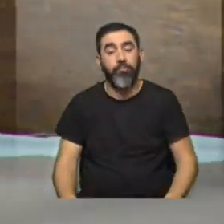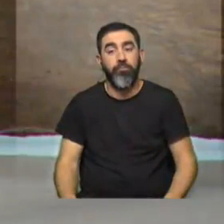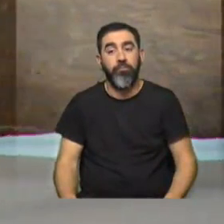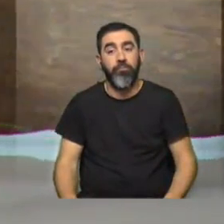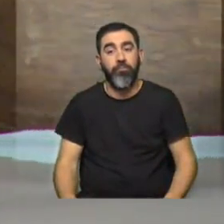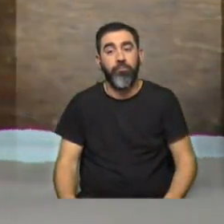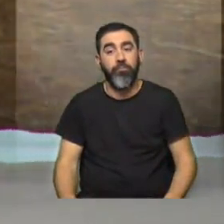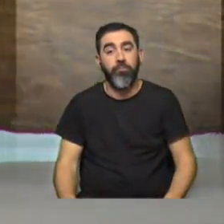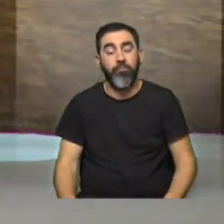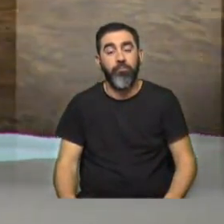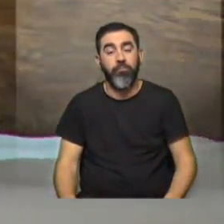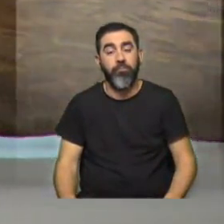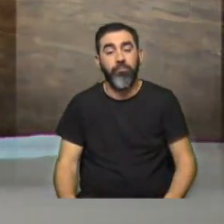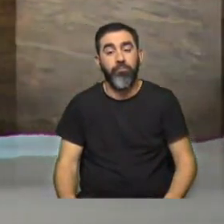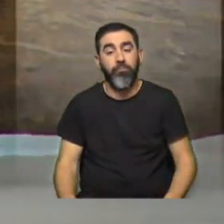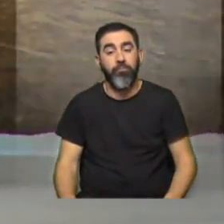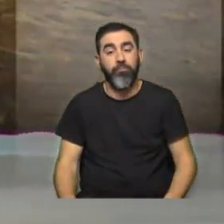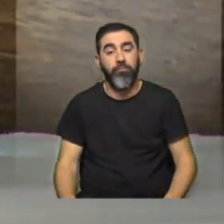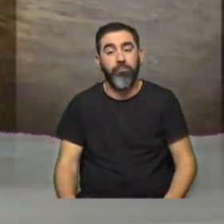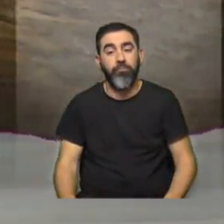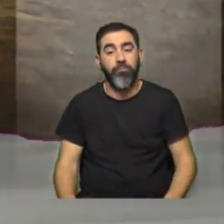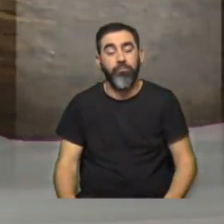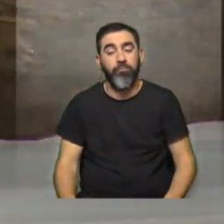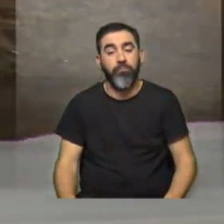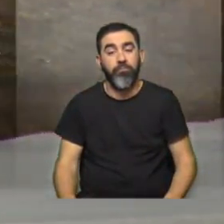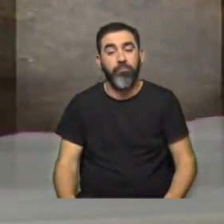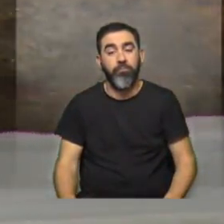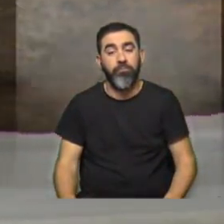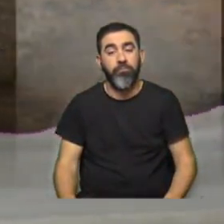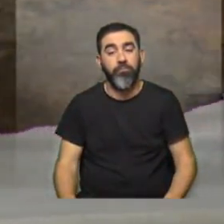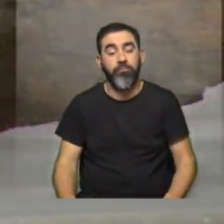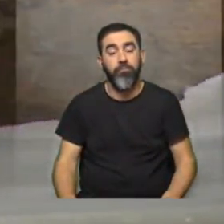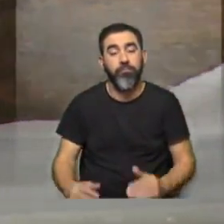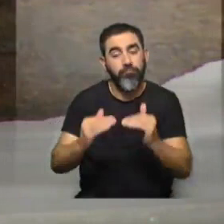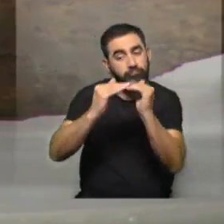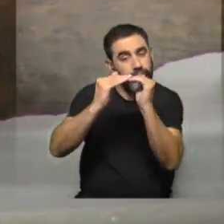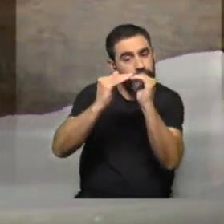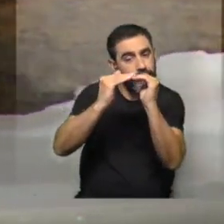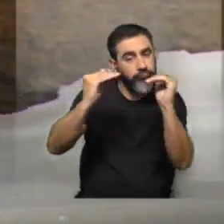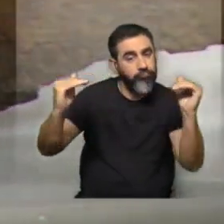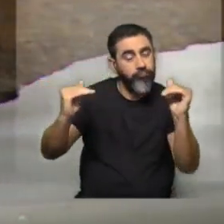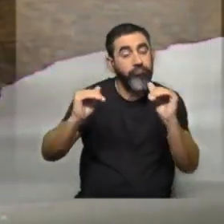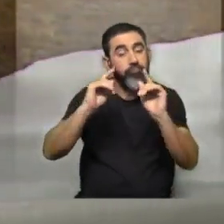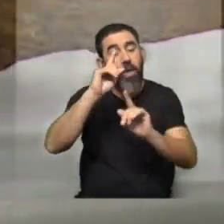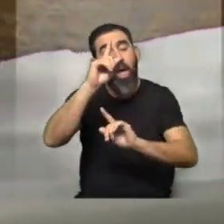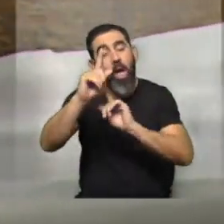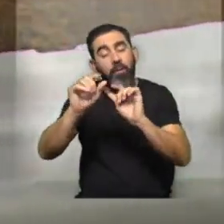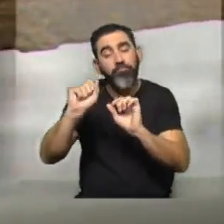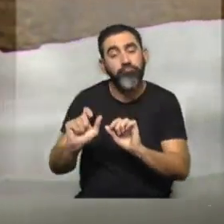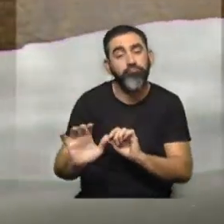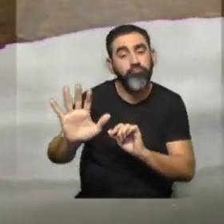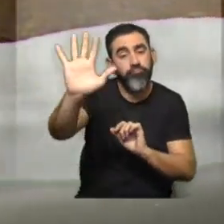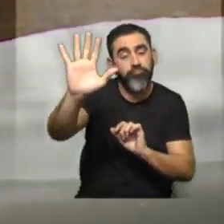y que es bastante rectilínea y que tiene algunas